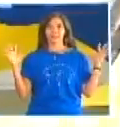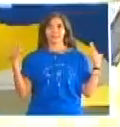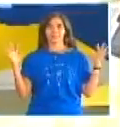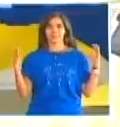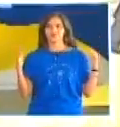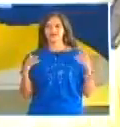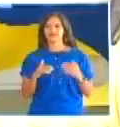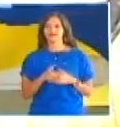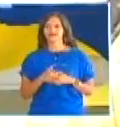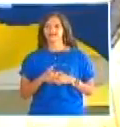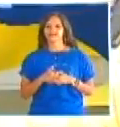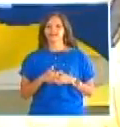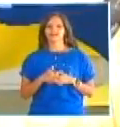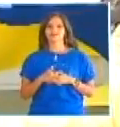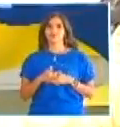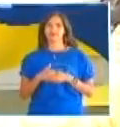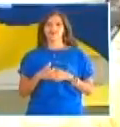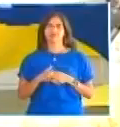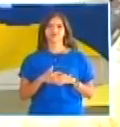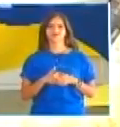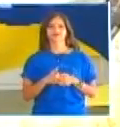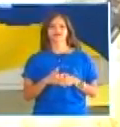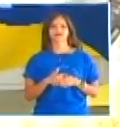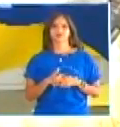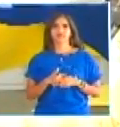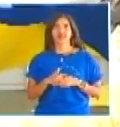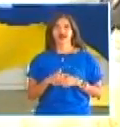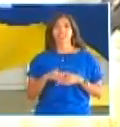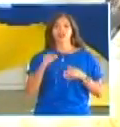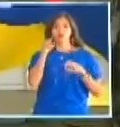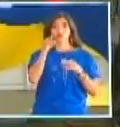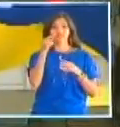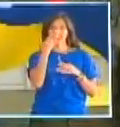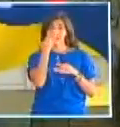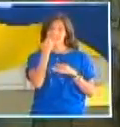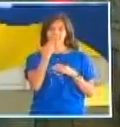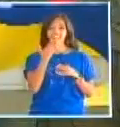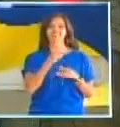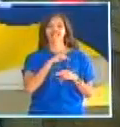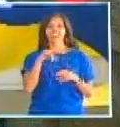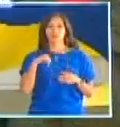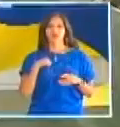Bueno, Mayor General, está al frente de nuestra